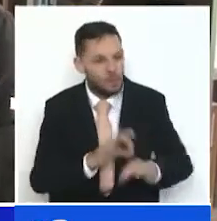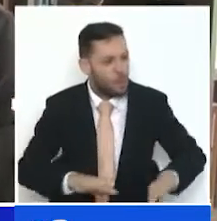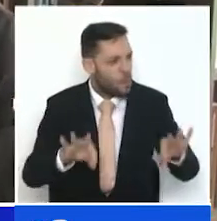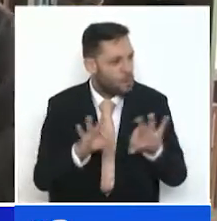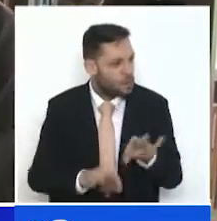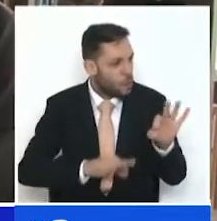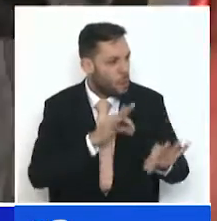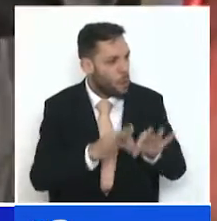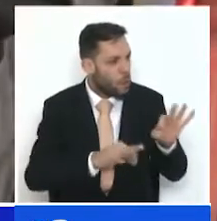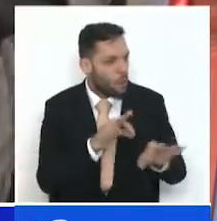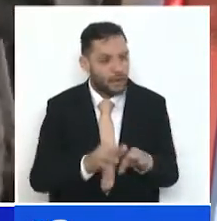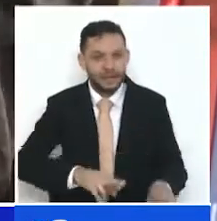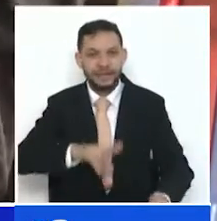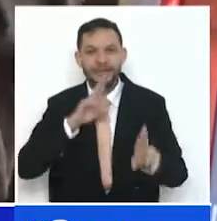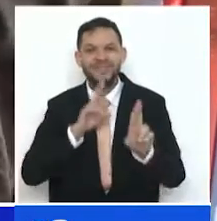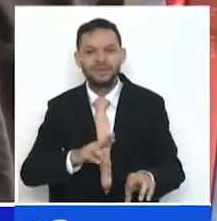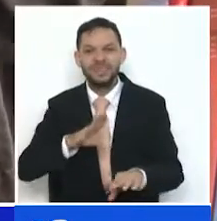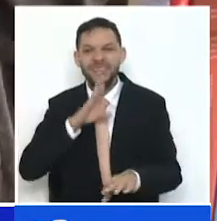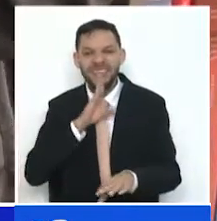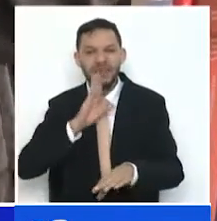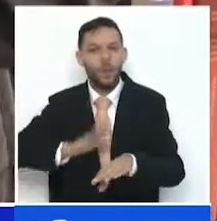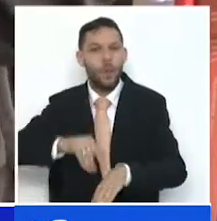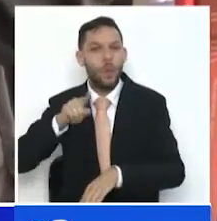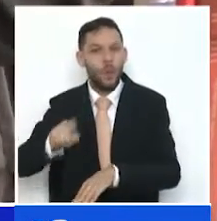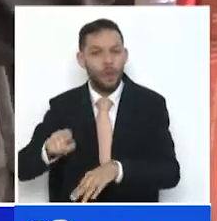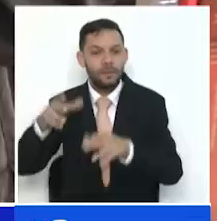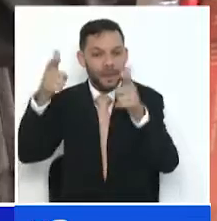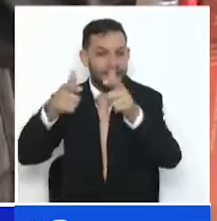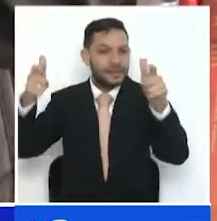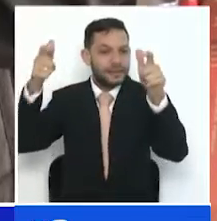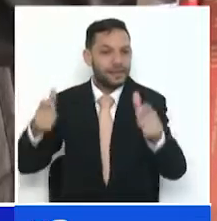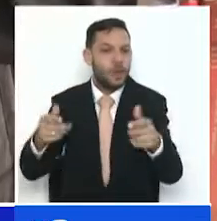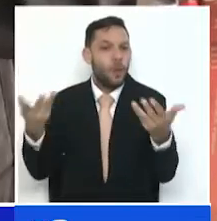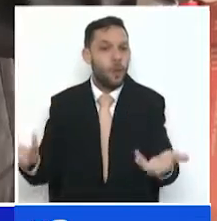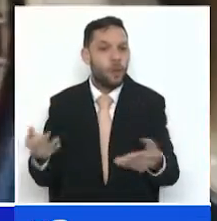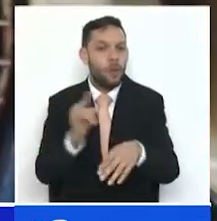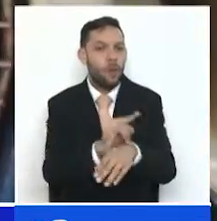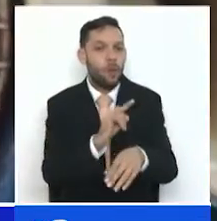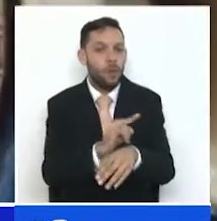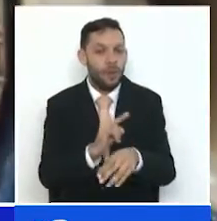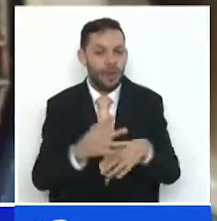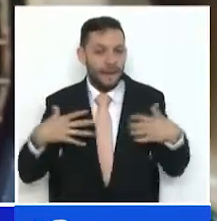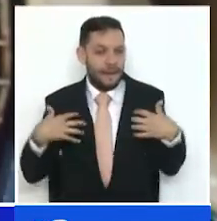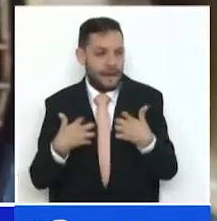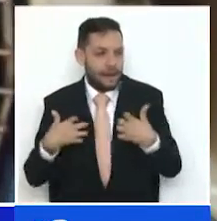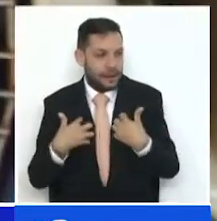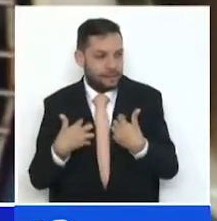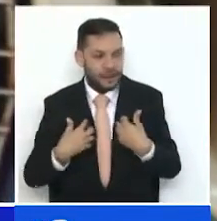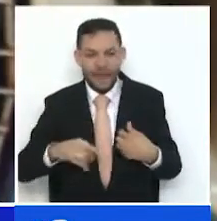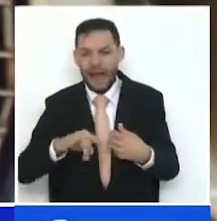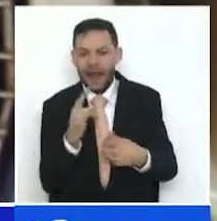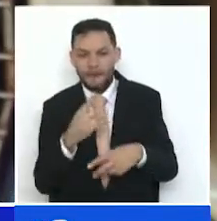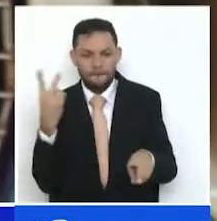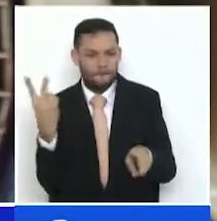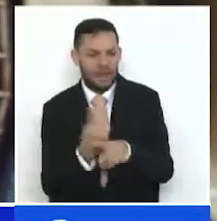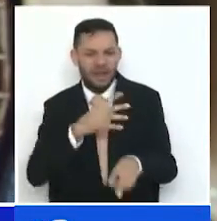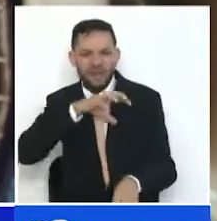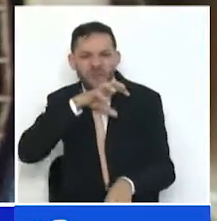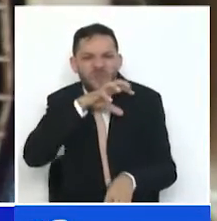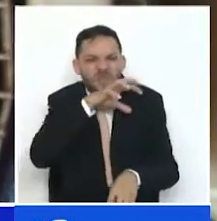este momento la responsabilidad que tiene el Estado también de cuidar a estos perros potencialmente